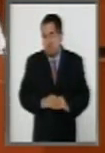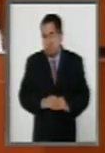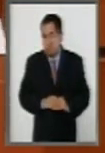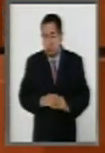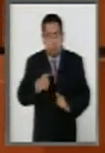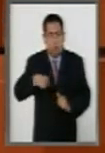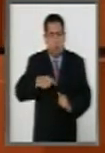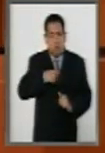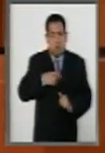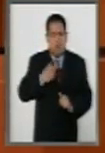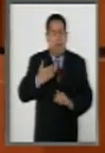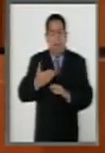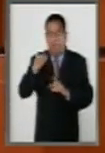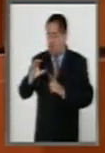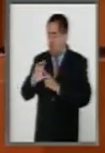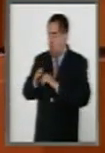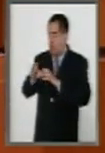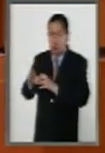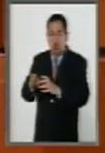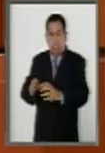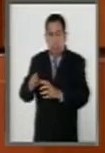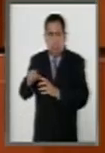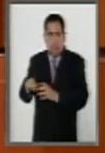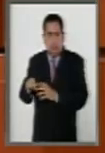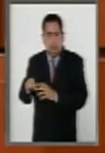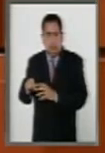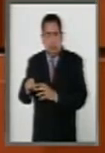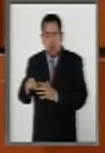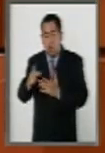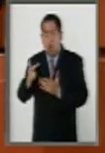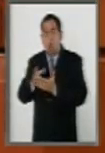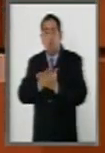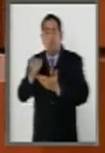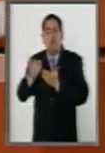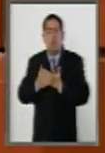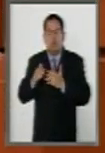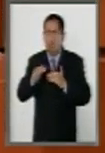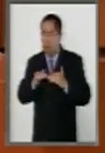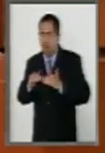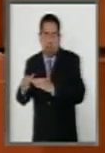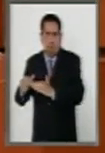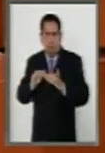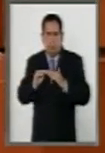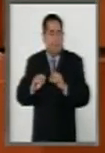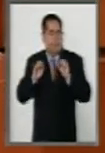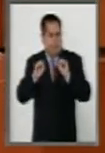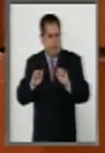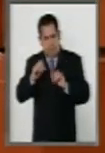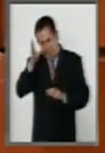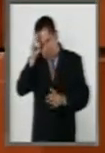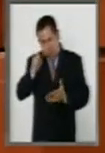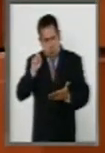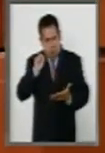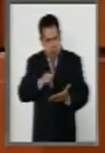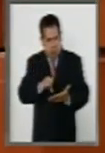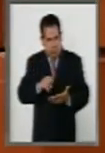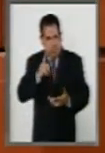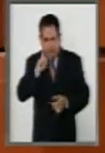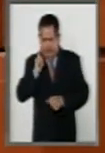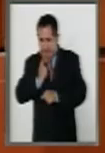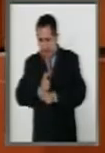que nosotros votamos en comisiones un proyecto por unanimidad y en donde nos damos